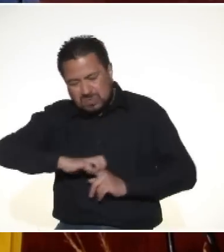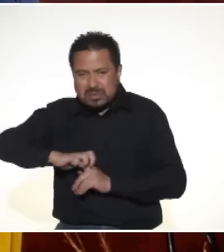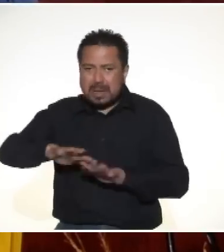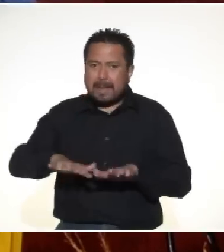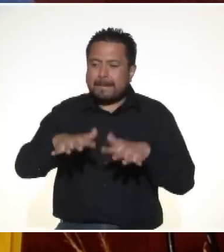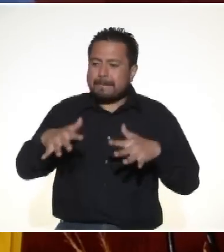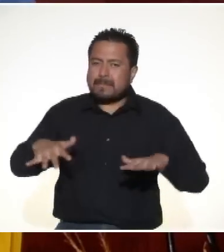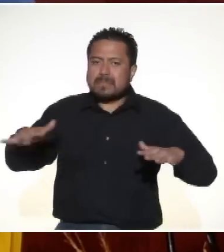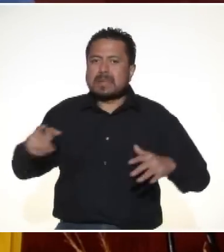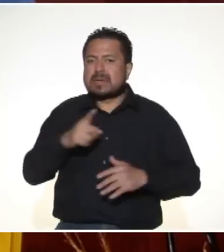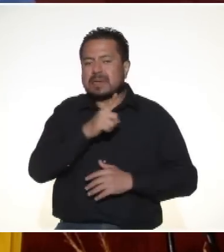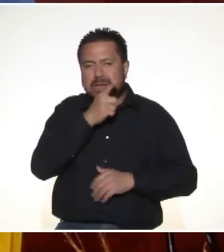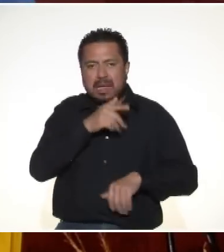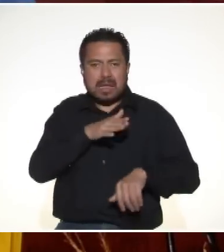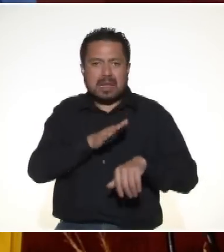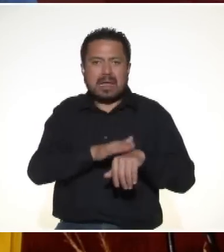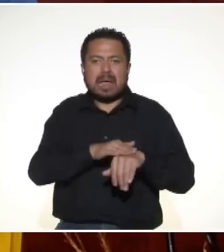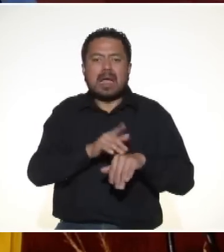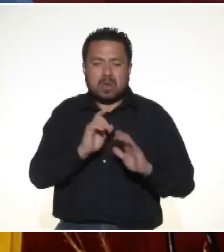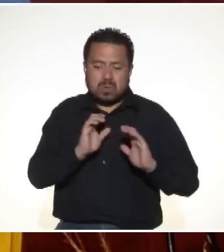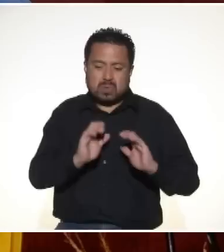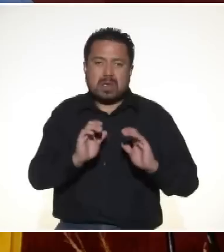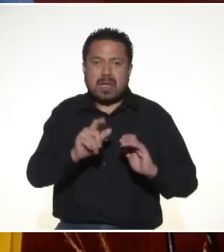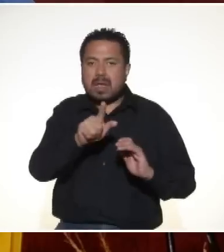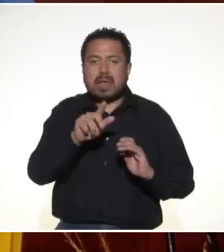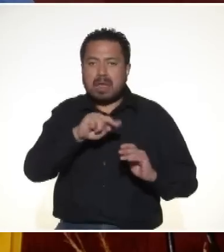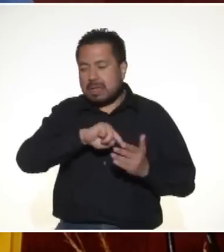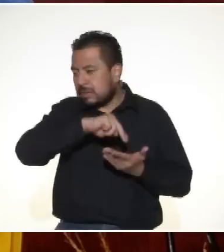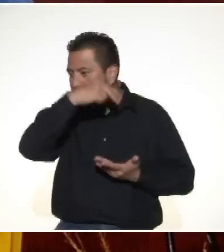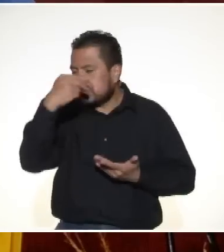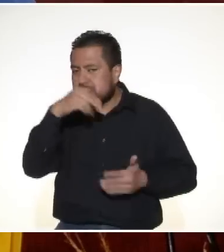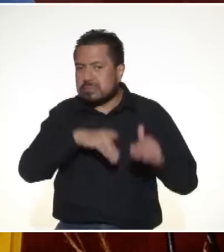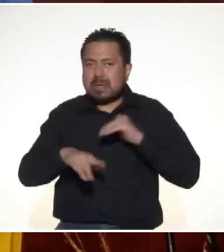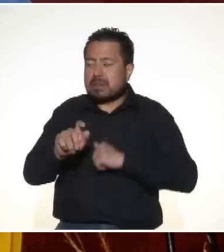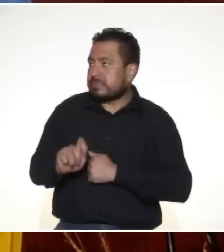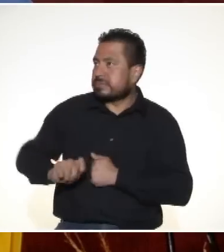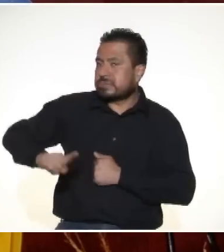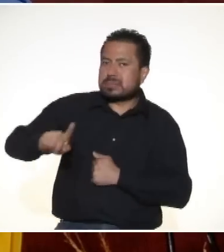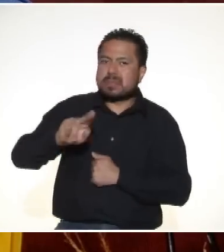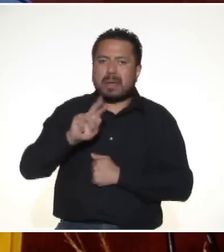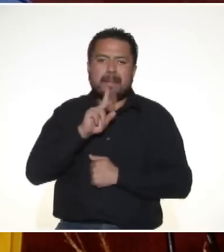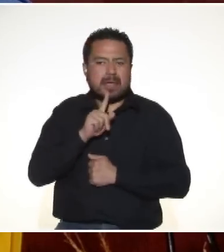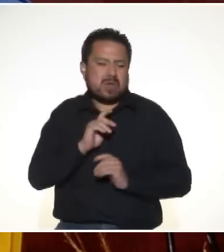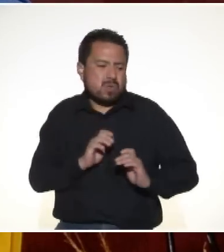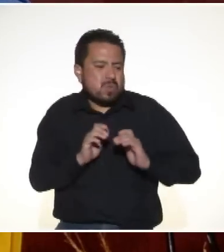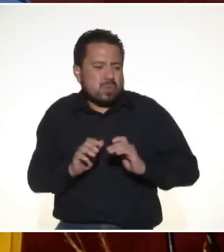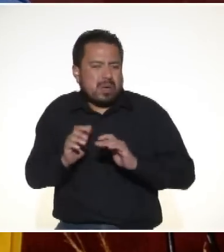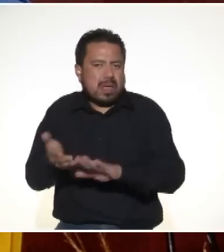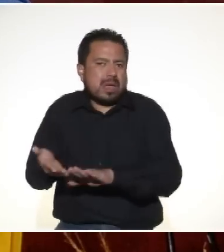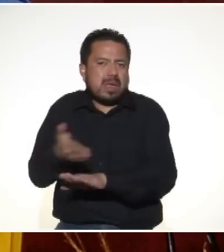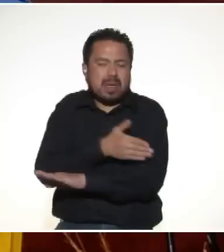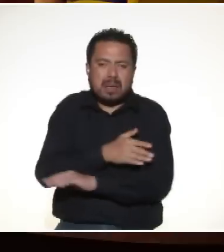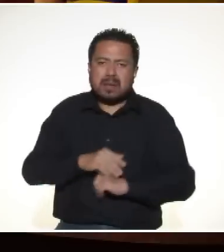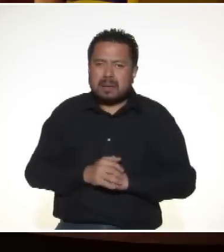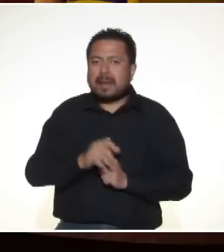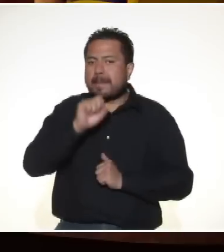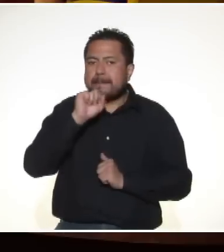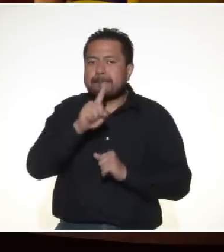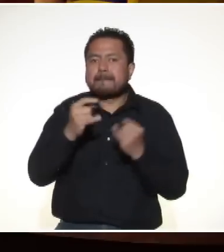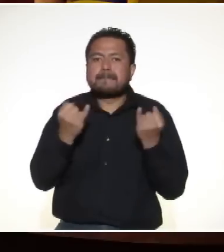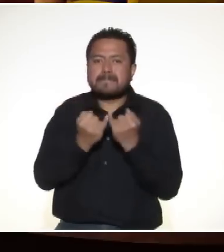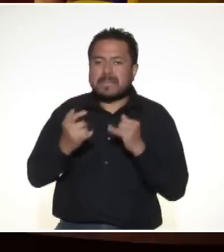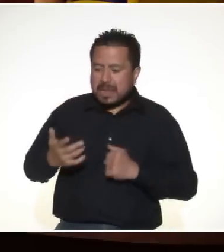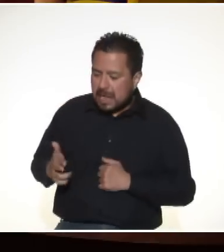playas dicen, tengan cuidado con las corrientes. Si no eres un nadador experto, etcétera, aplicar la prevención. Y fíjate, por ejemplo, incluso en